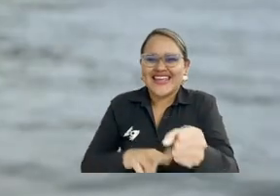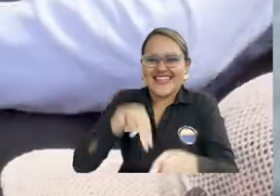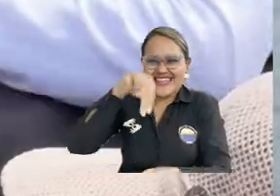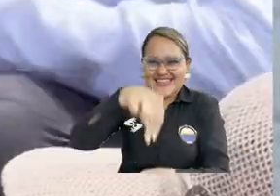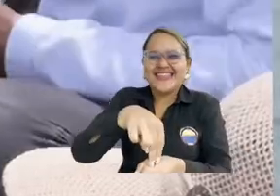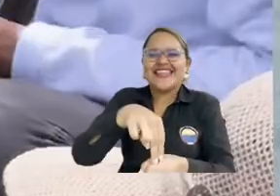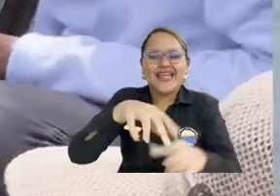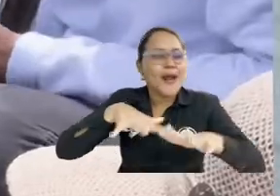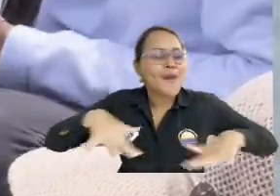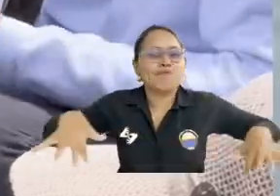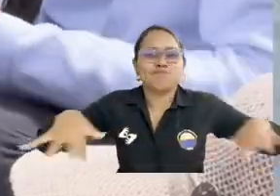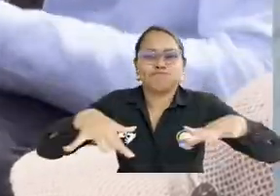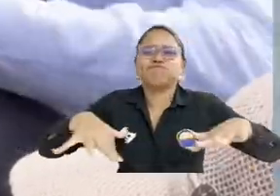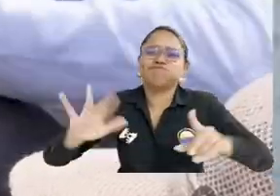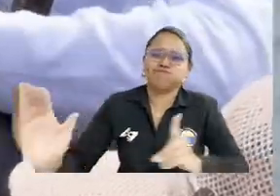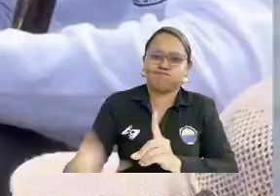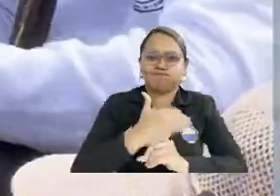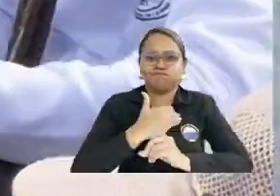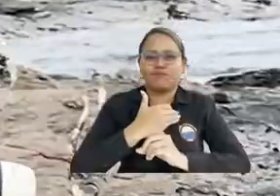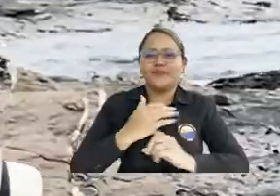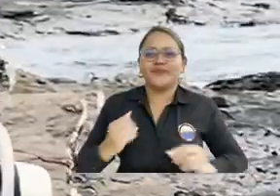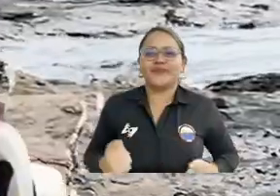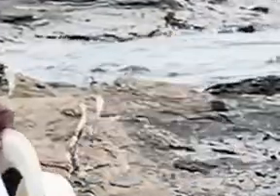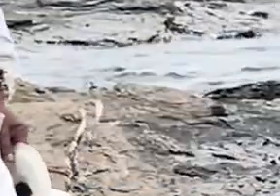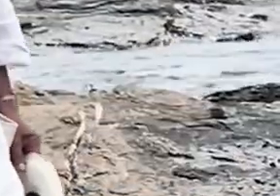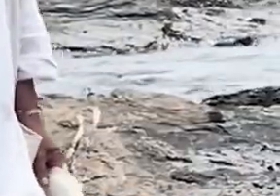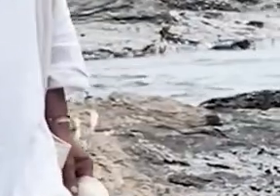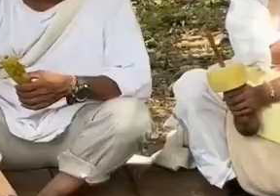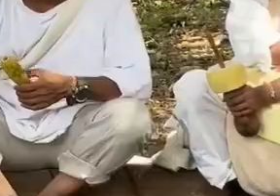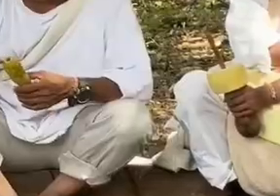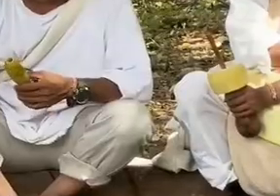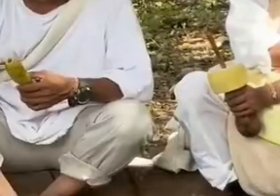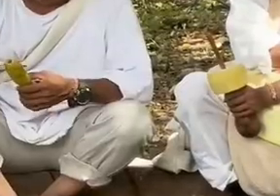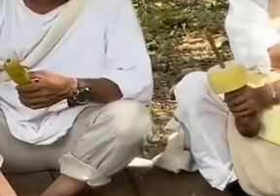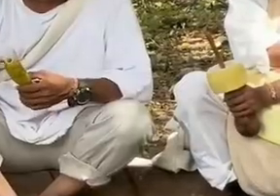poseemos los nativos indígenas arameos.